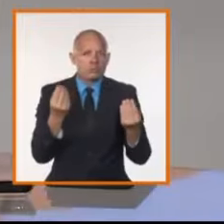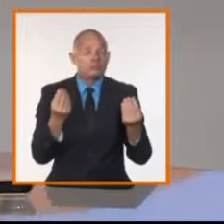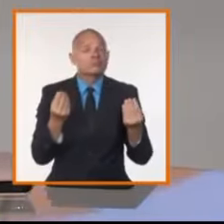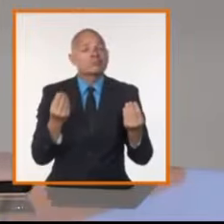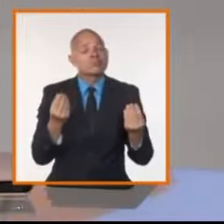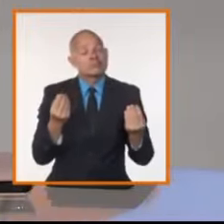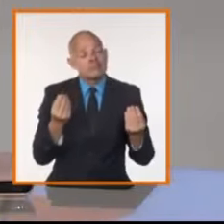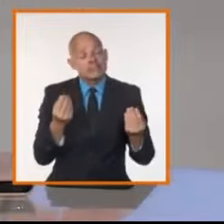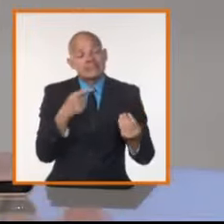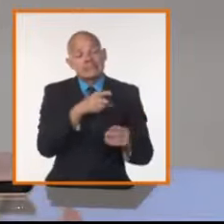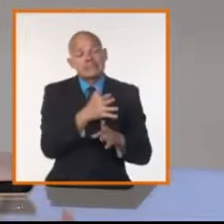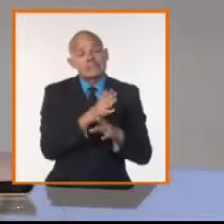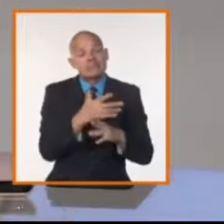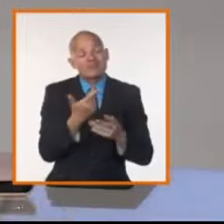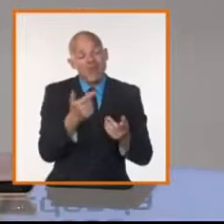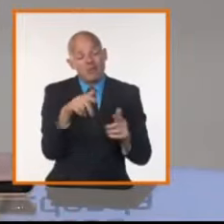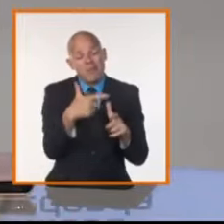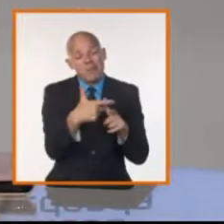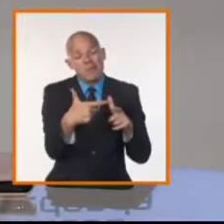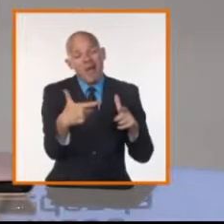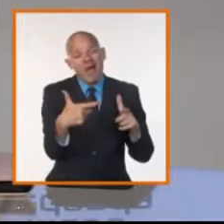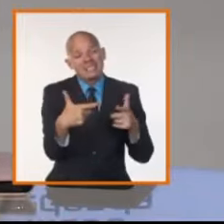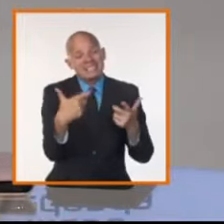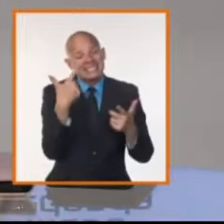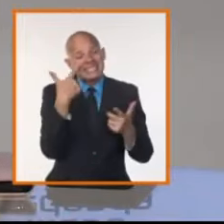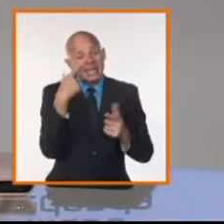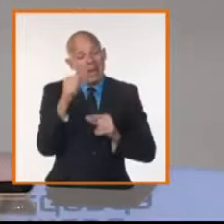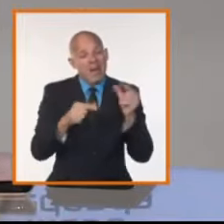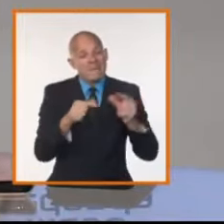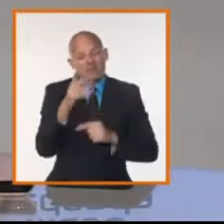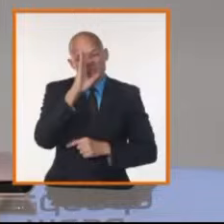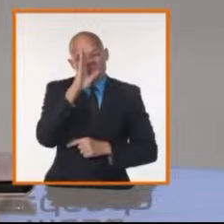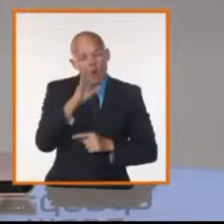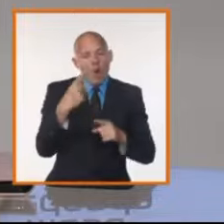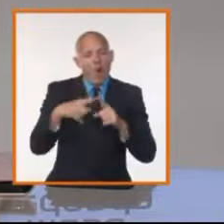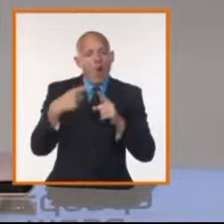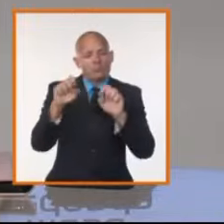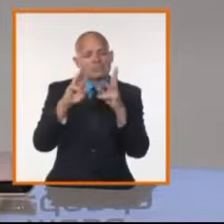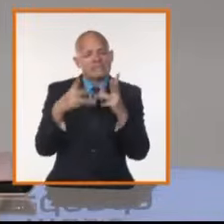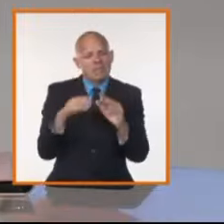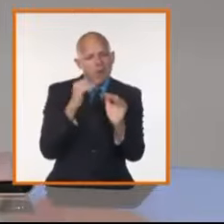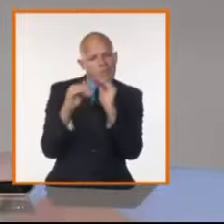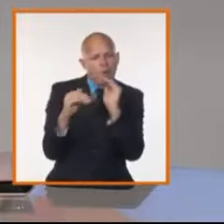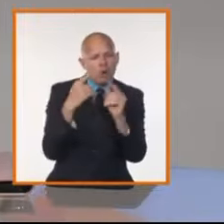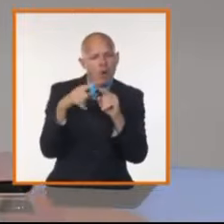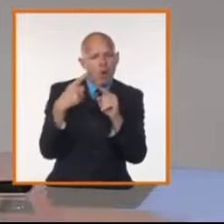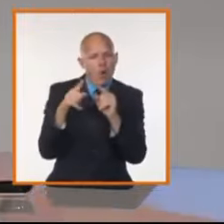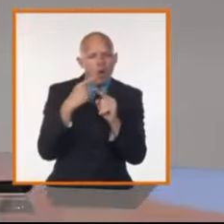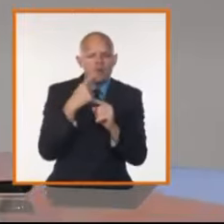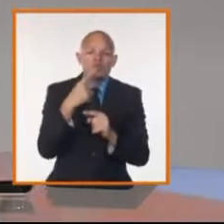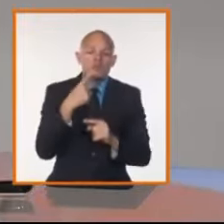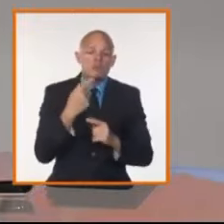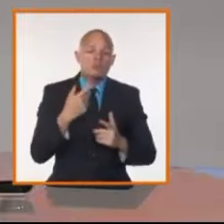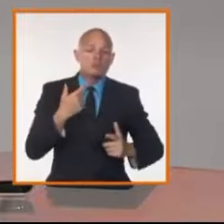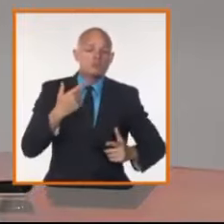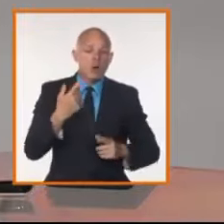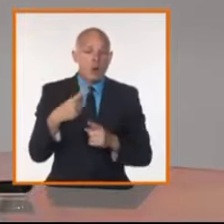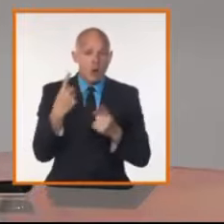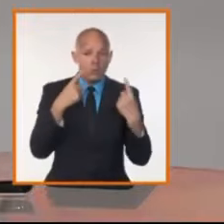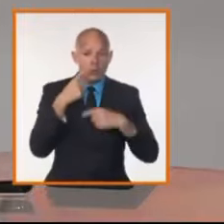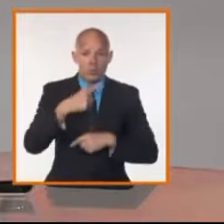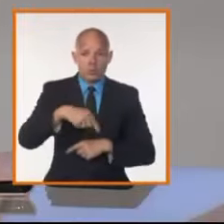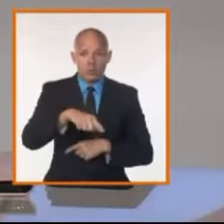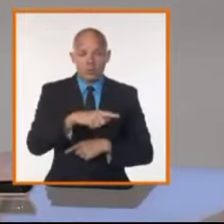traduce en que aumenta el lenguaje de odio a través de redes sociales a través de medios de comunicación y obviamente Se